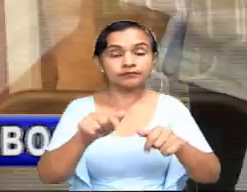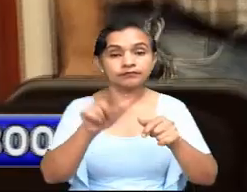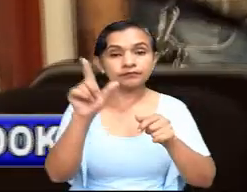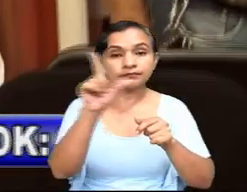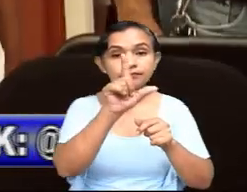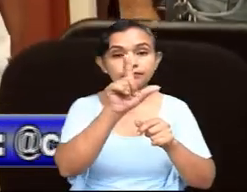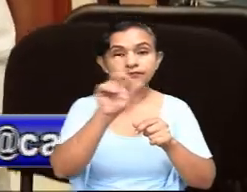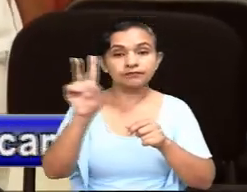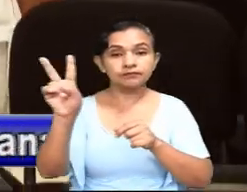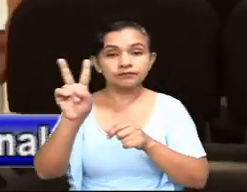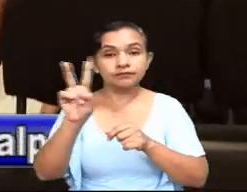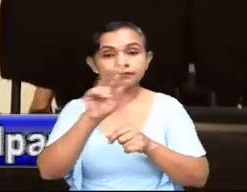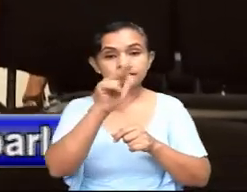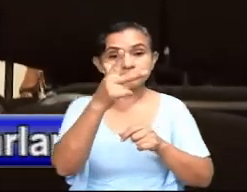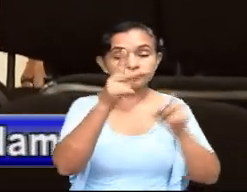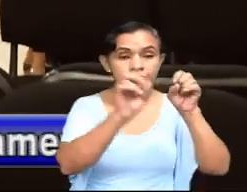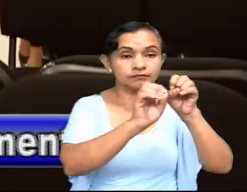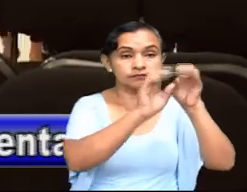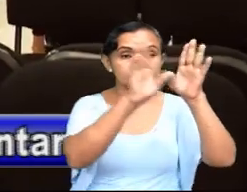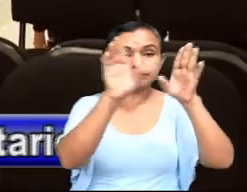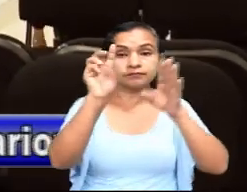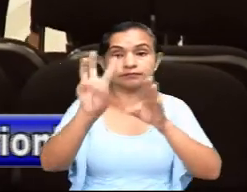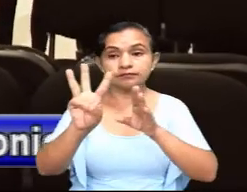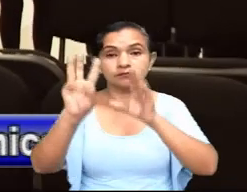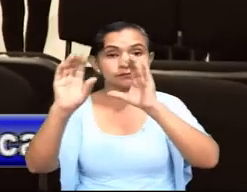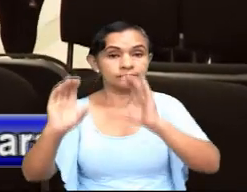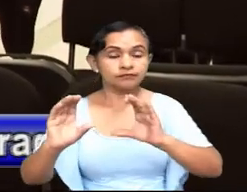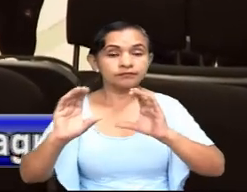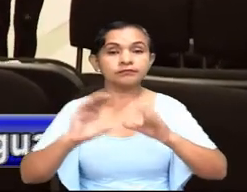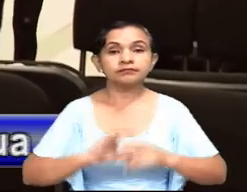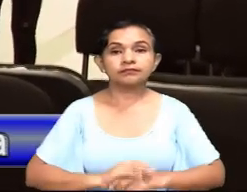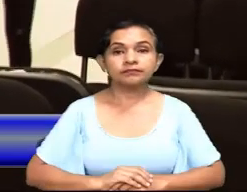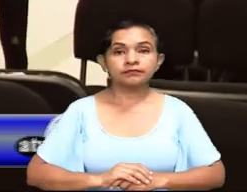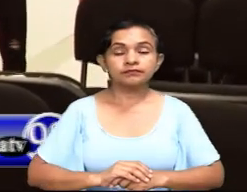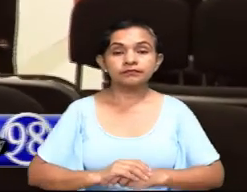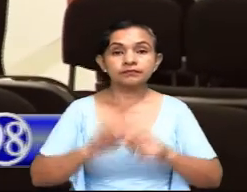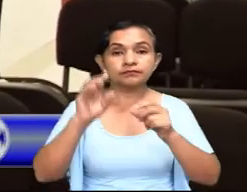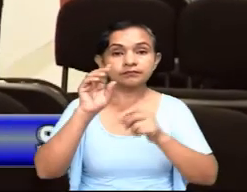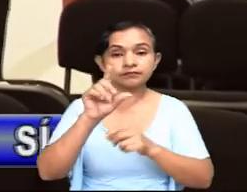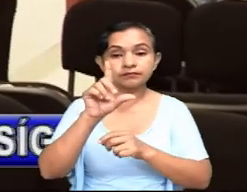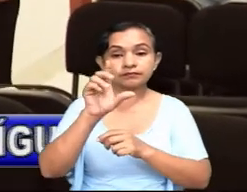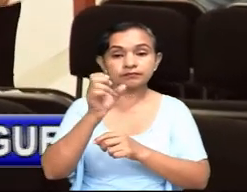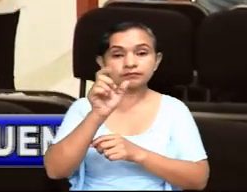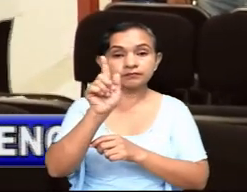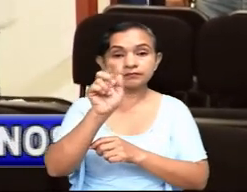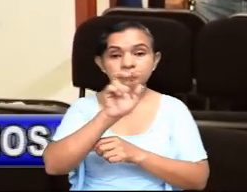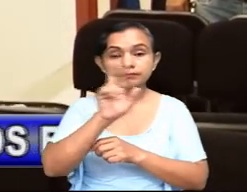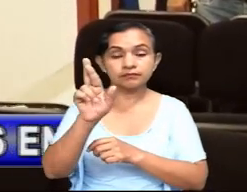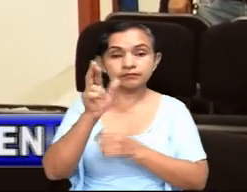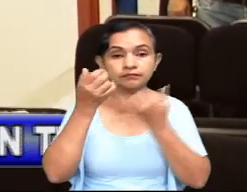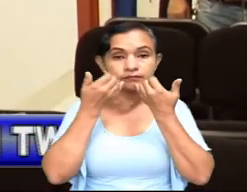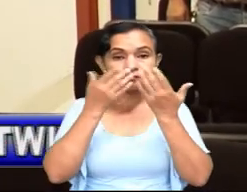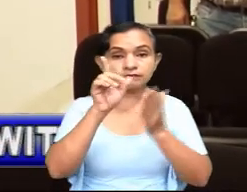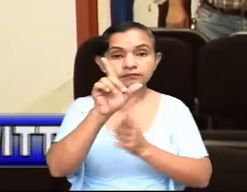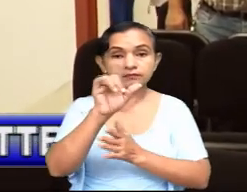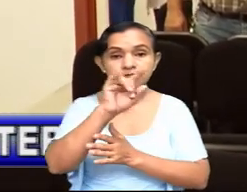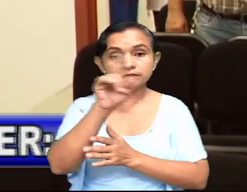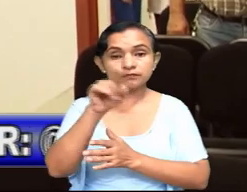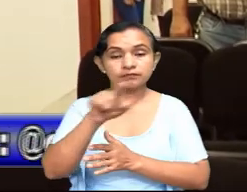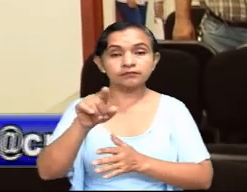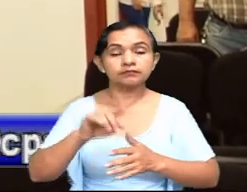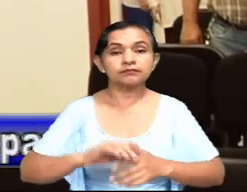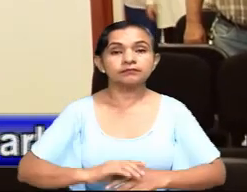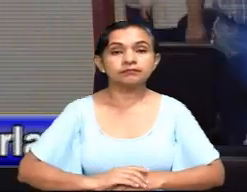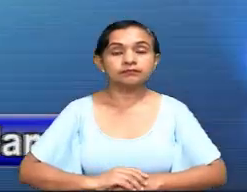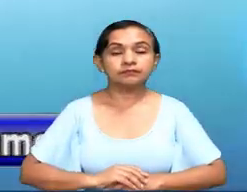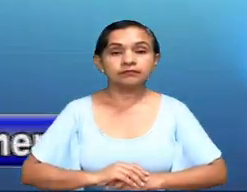lunes a viernes de 8 de la mañana a 3 de la tarde. Con cámara de Lester Mora para el canal parlamentario, informó Liz